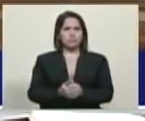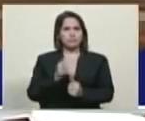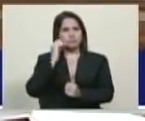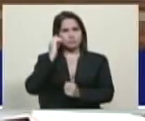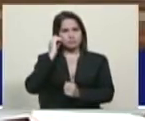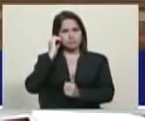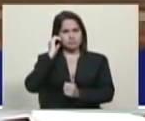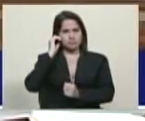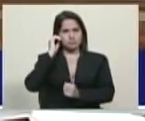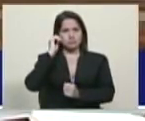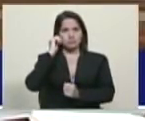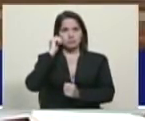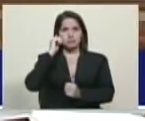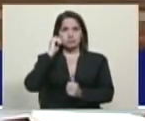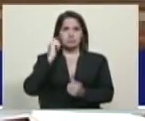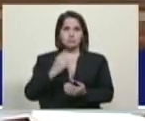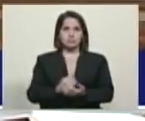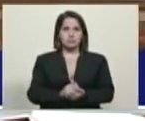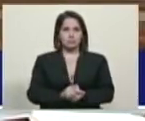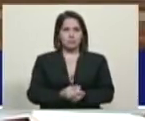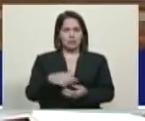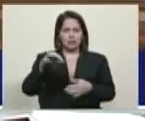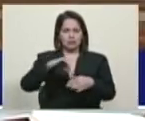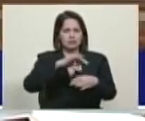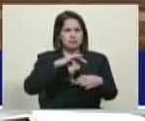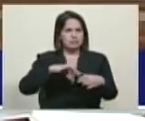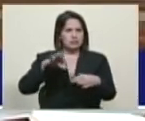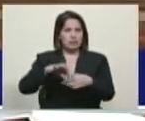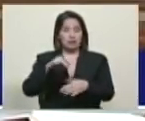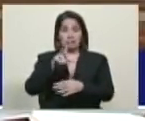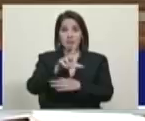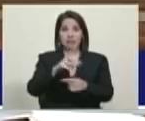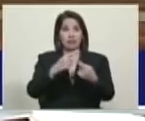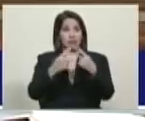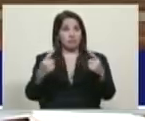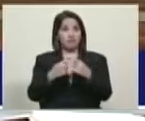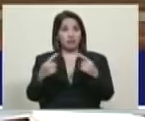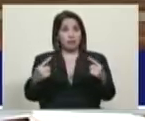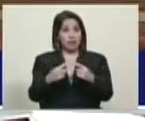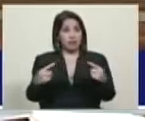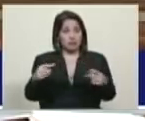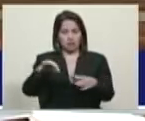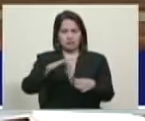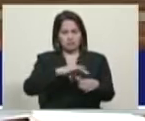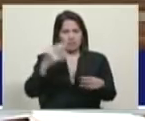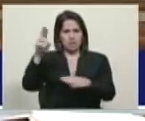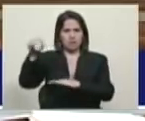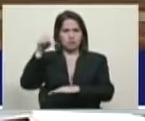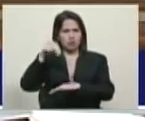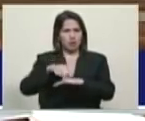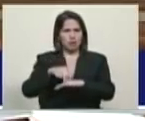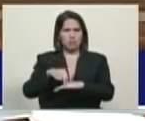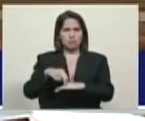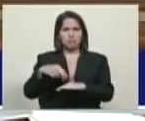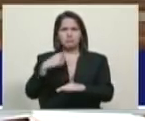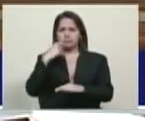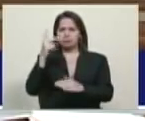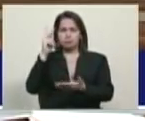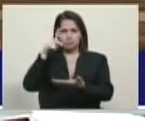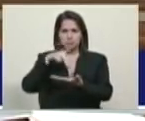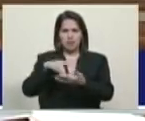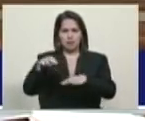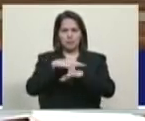entre los cereales. ¿Qué más? Tenemos tres variedades de semilla nacional. Vamos a dar la palabra a nuestro ministro de